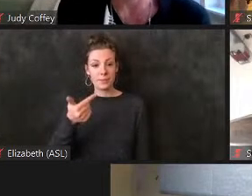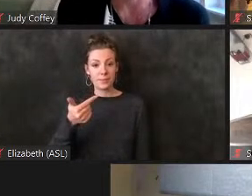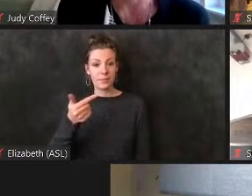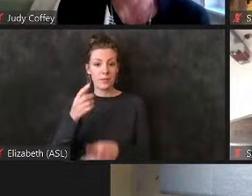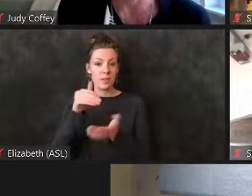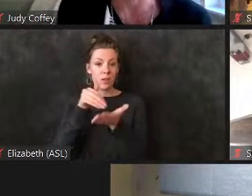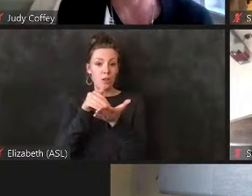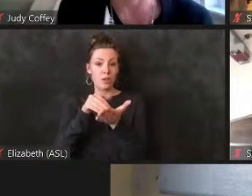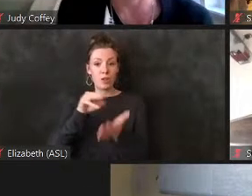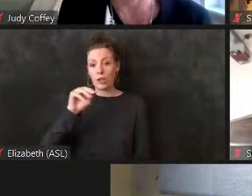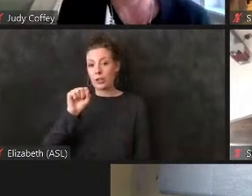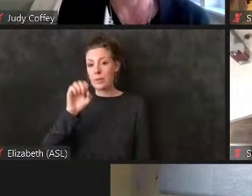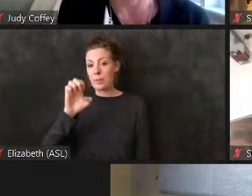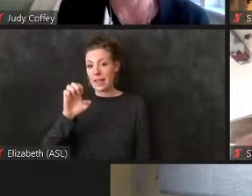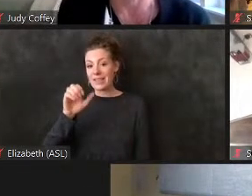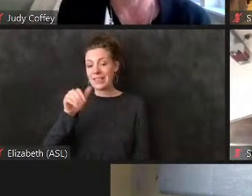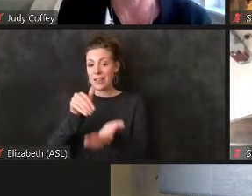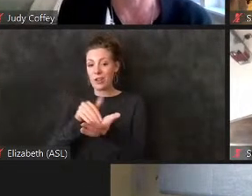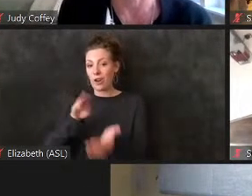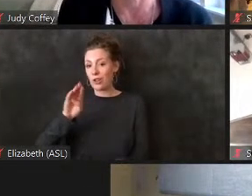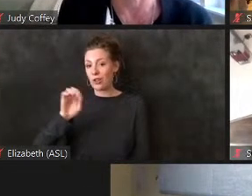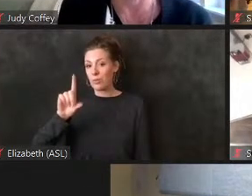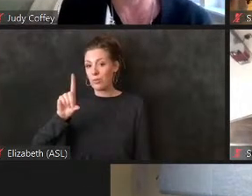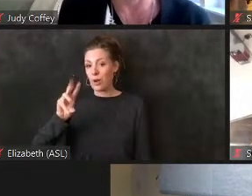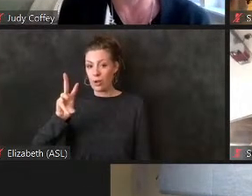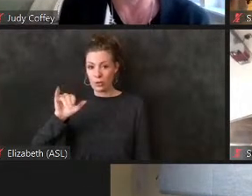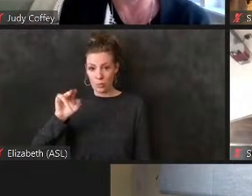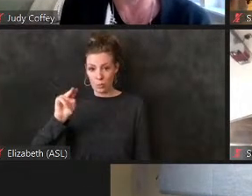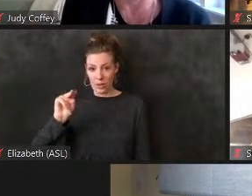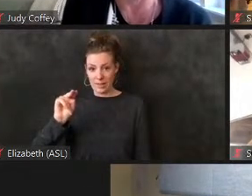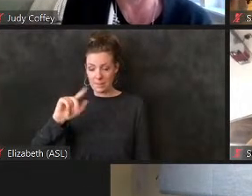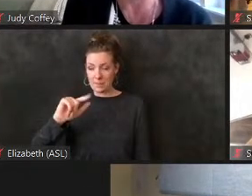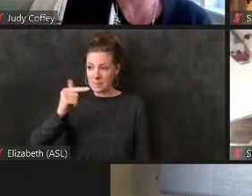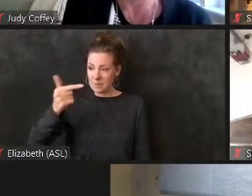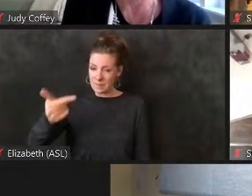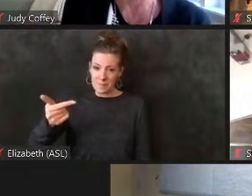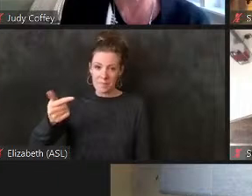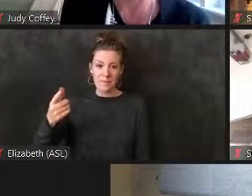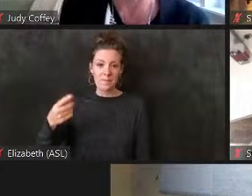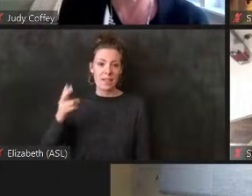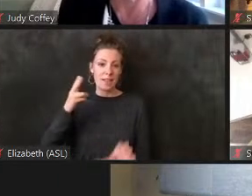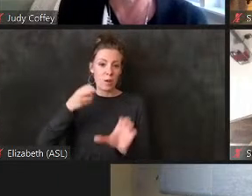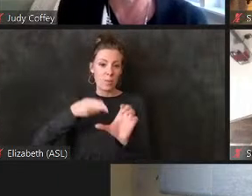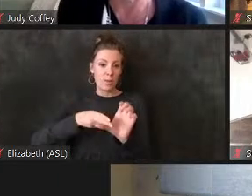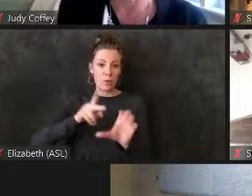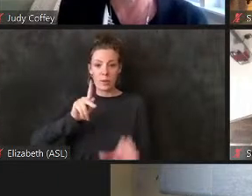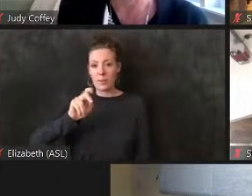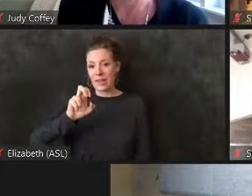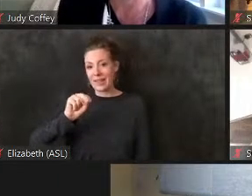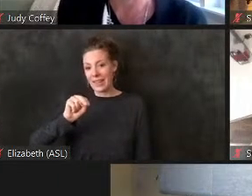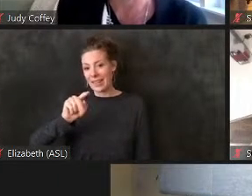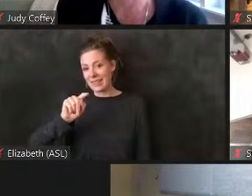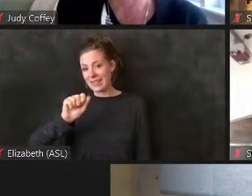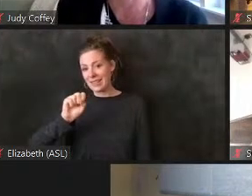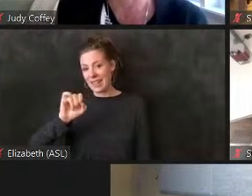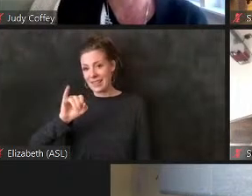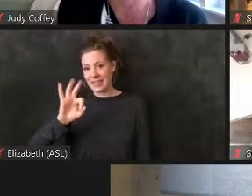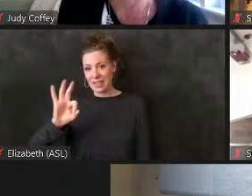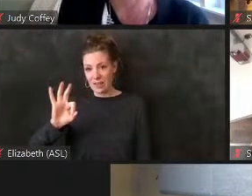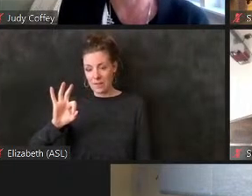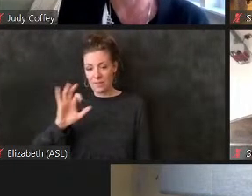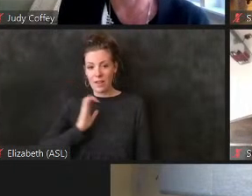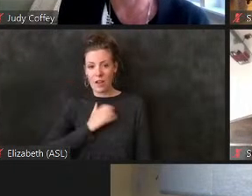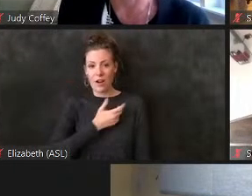Ahorita va a estar hablando el doctor Mace, que va a ser y también Kentasek, que